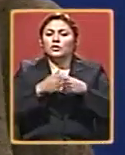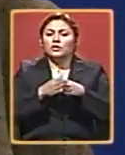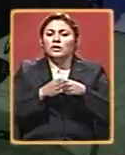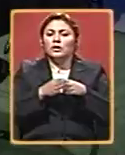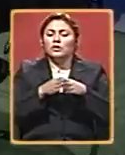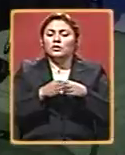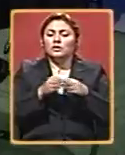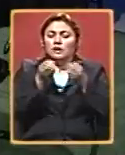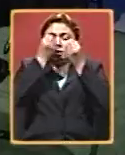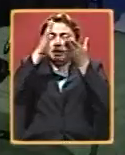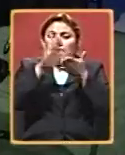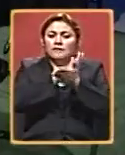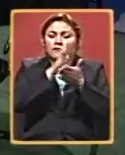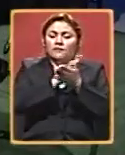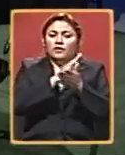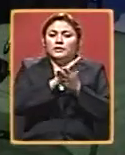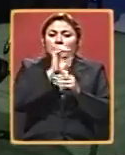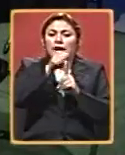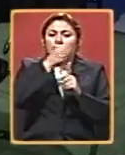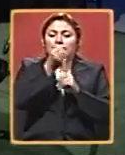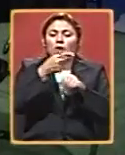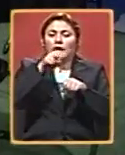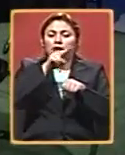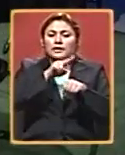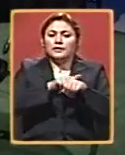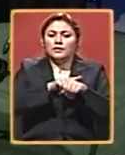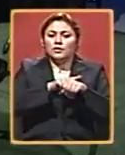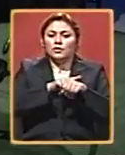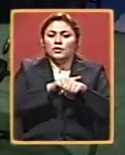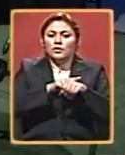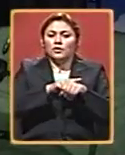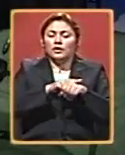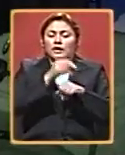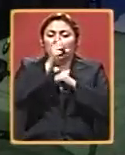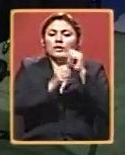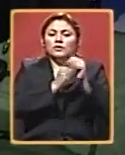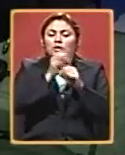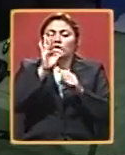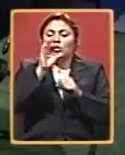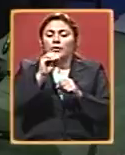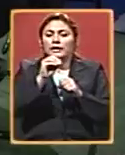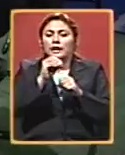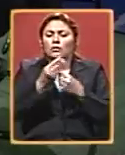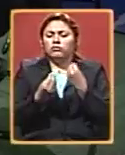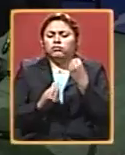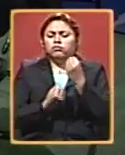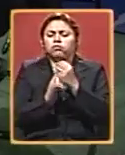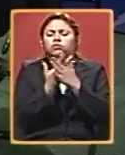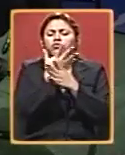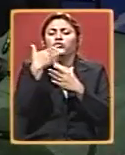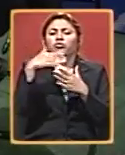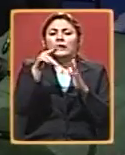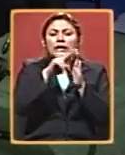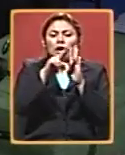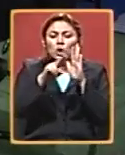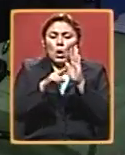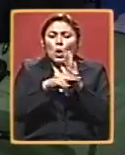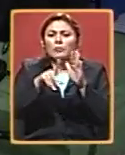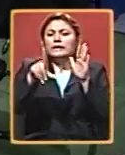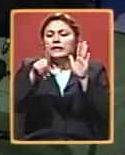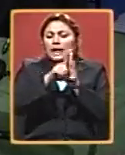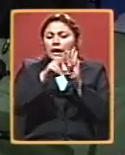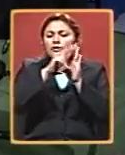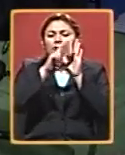Nación, la expansión de la promesa democrática, fundamentalmente en la década de los 90, una enorme proliferación de normas, ¿verdad?, de